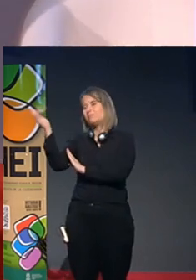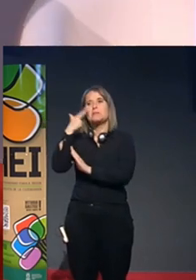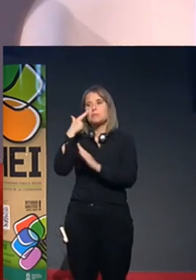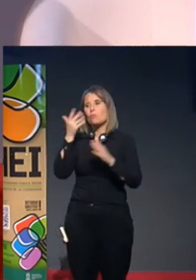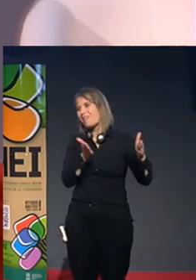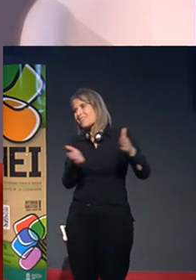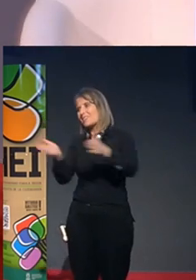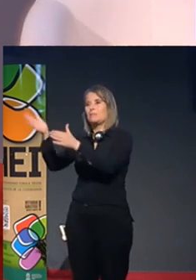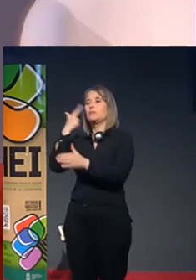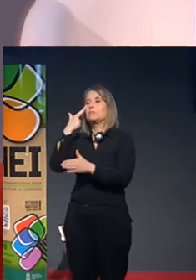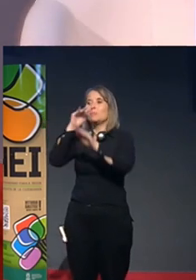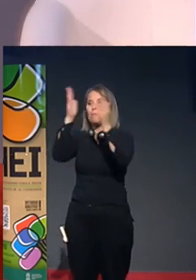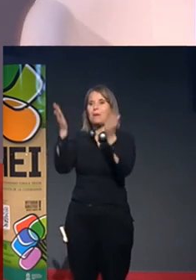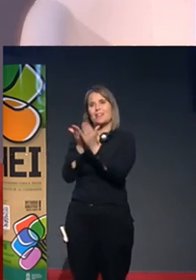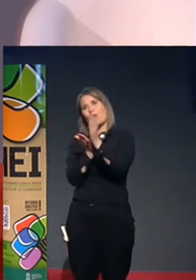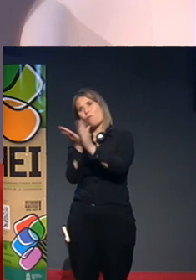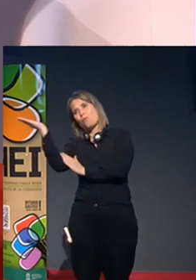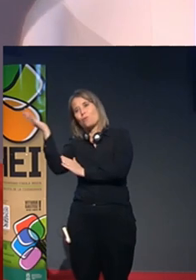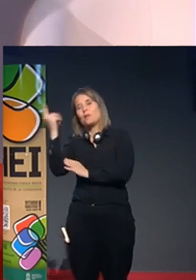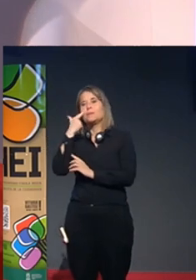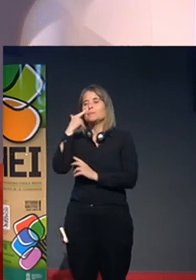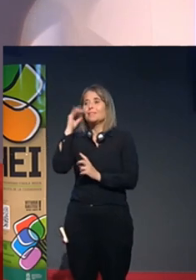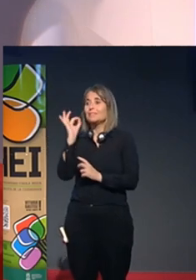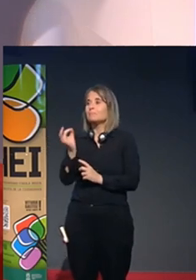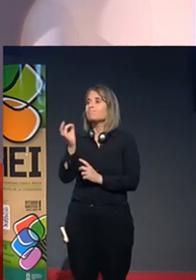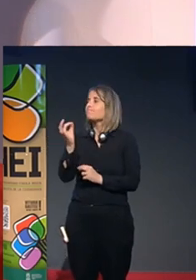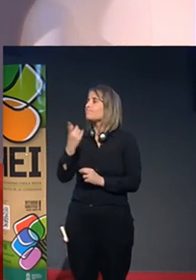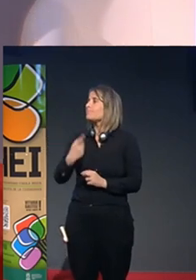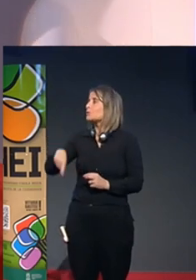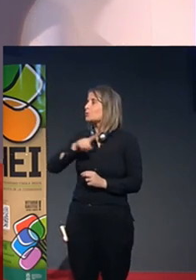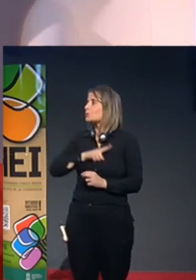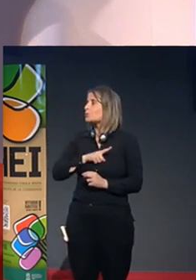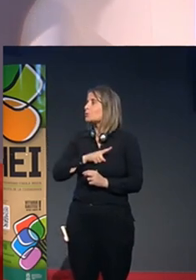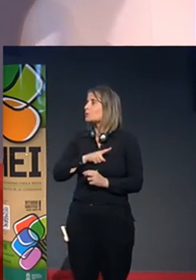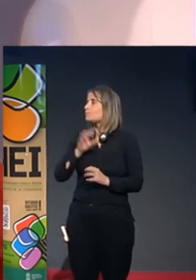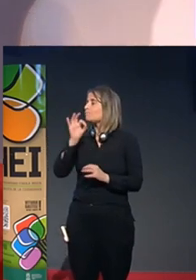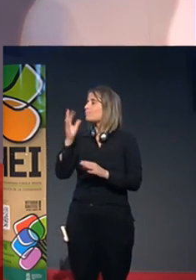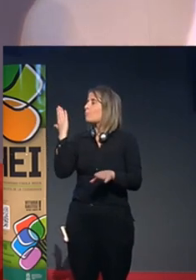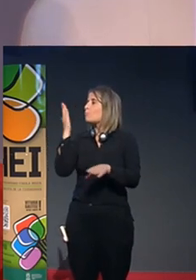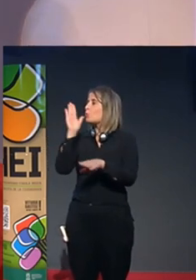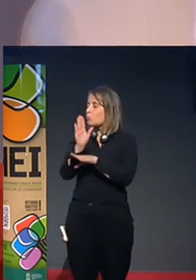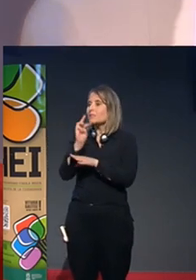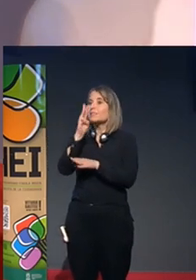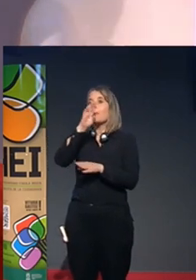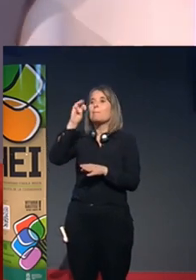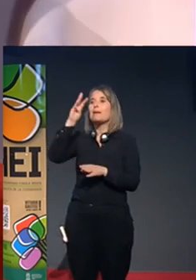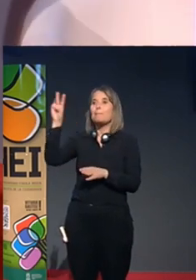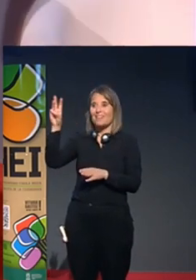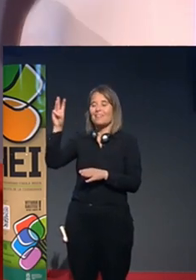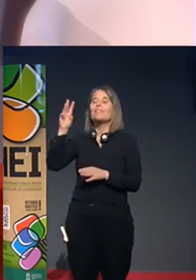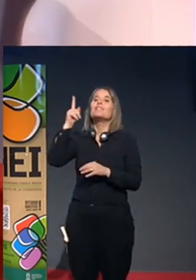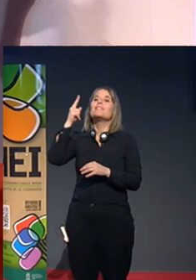rumbo nuestro destino y el del planeta Lo cierto es que en esta propuesta de Pepe esquinas también nos